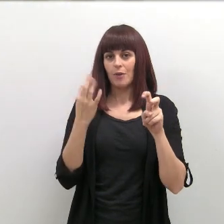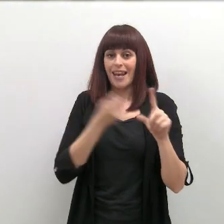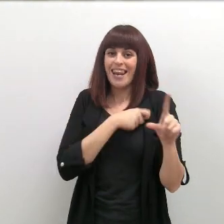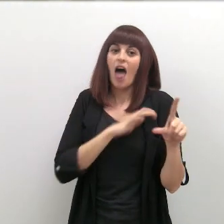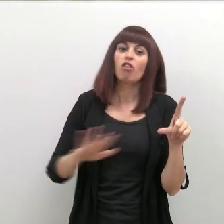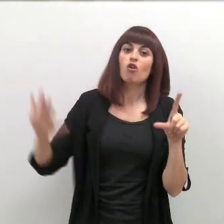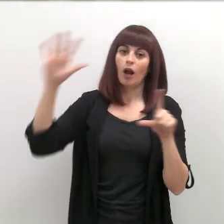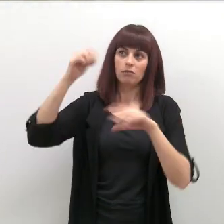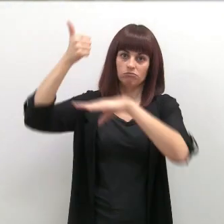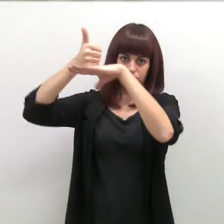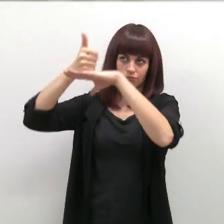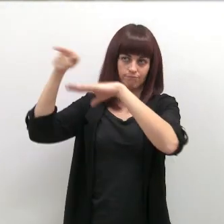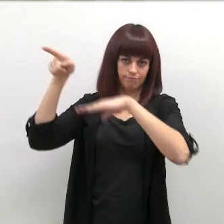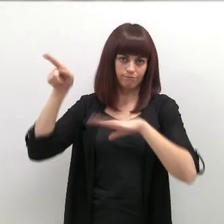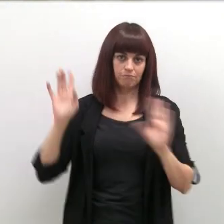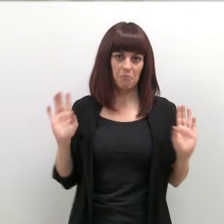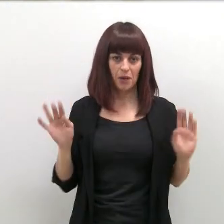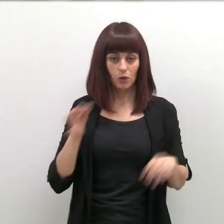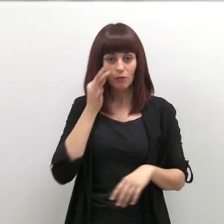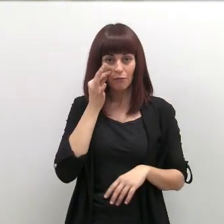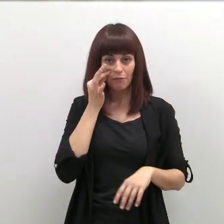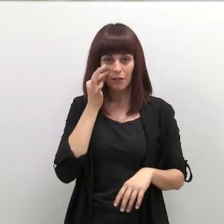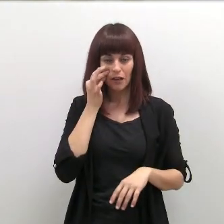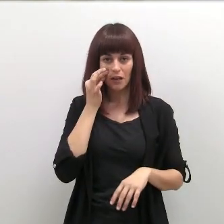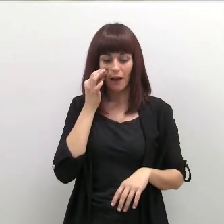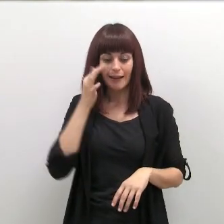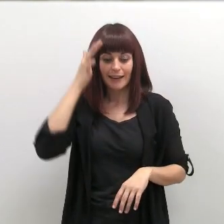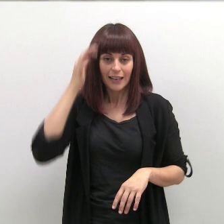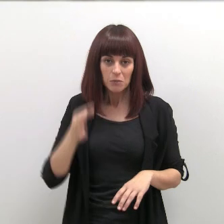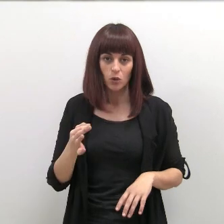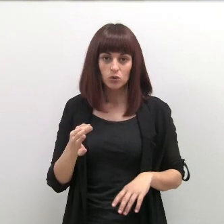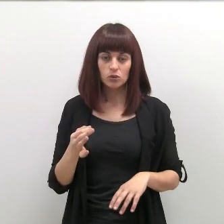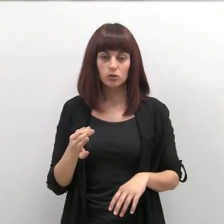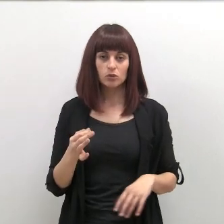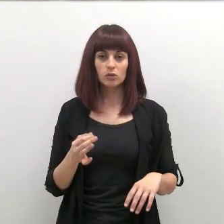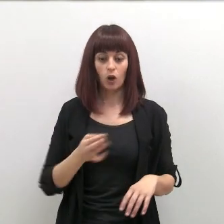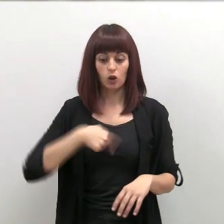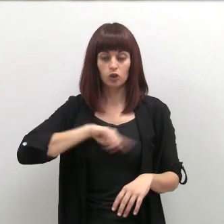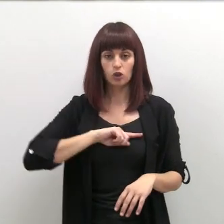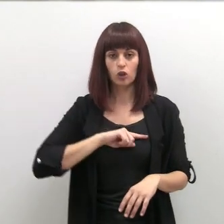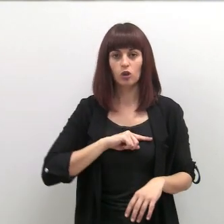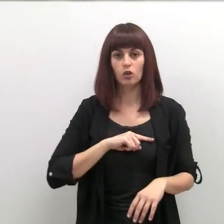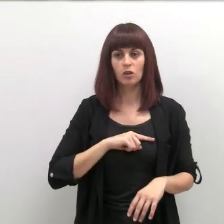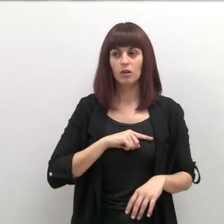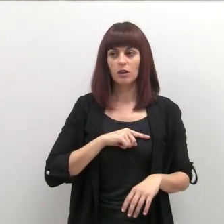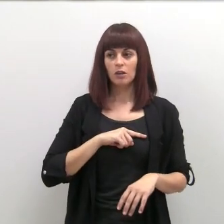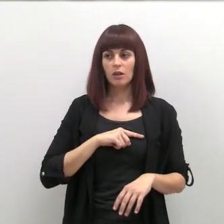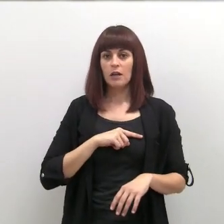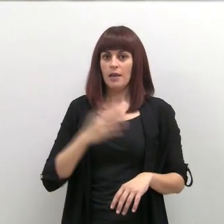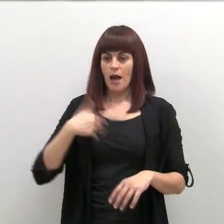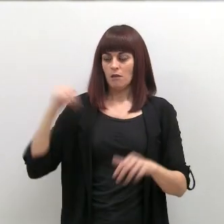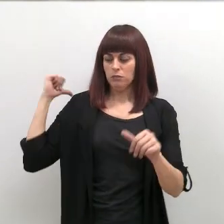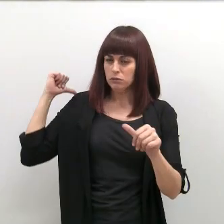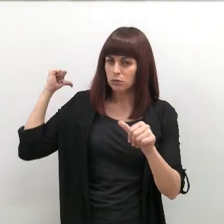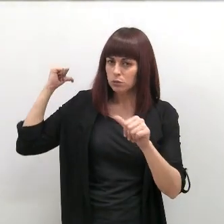nacional. Pero realmente lo que creemos es que tenemos, a lo largo de todo el tiempo que